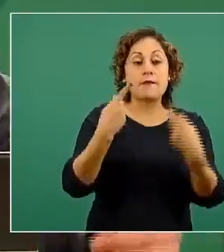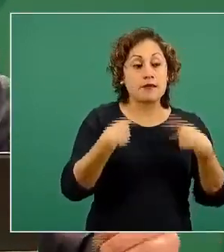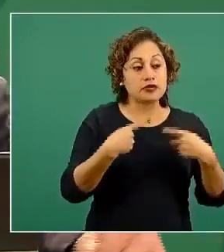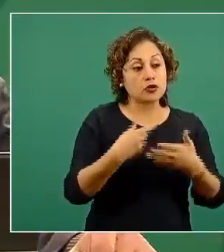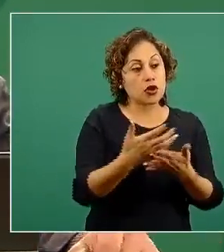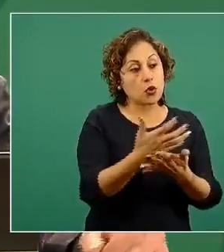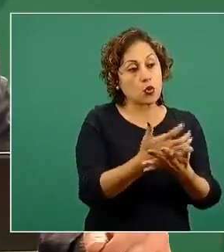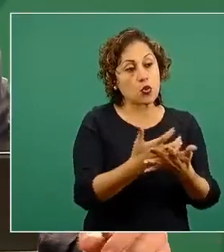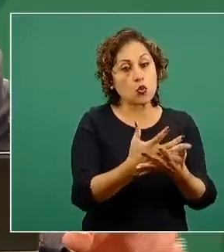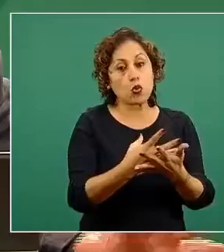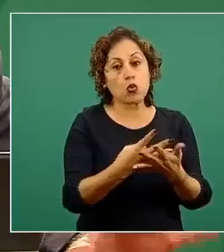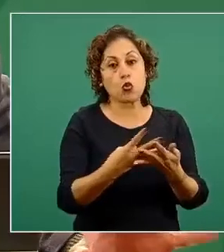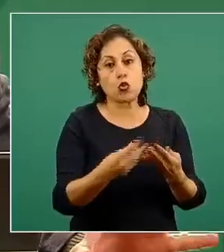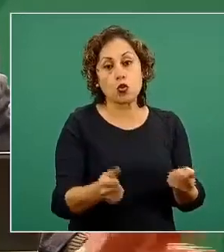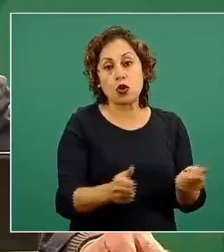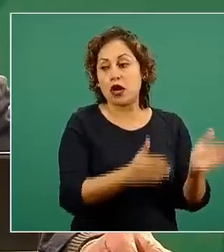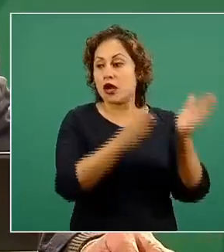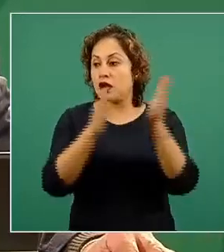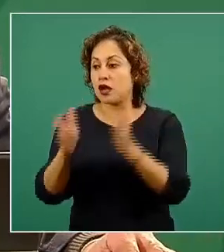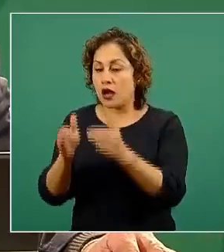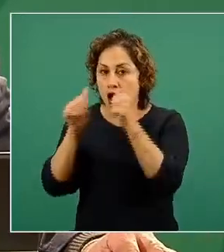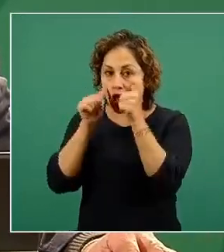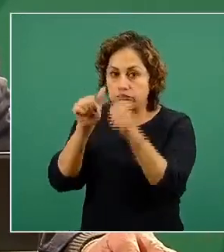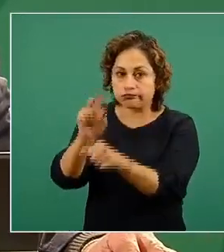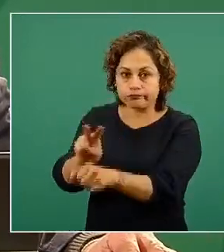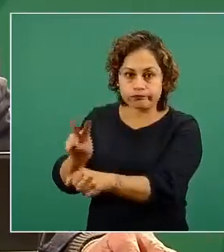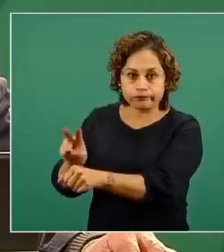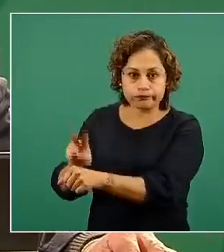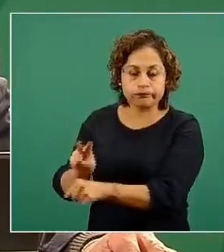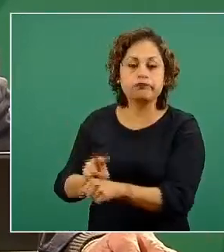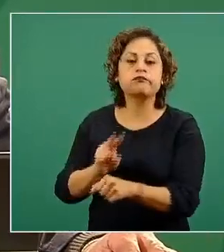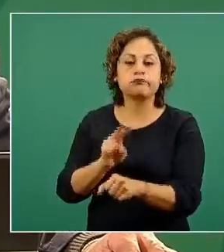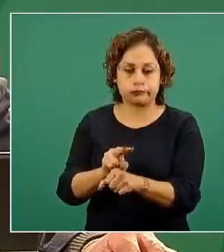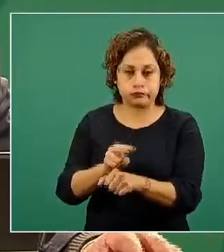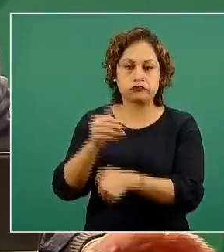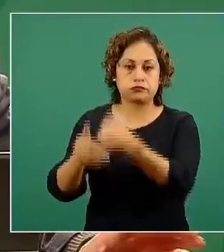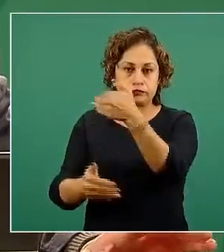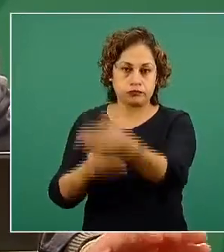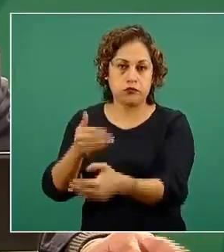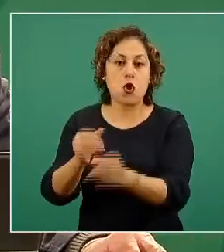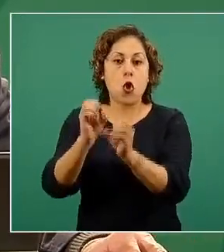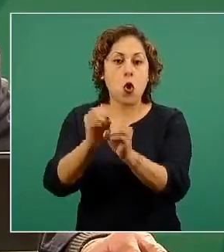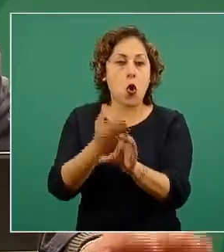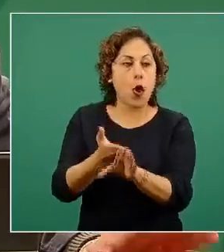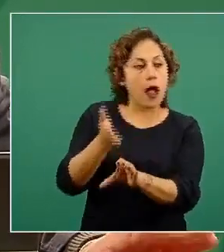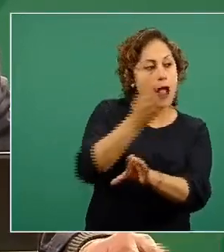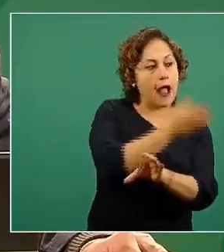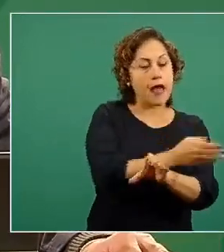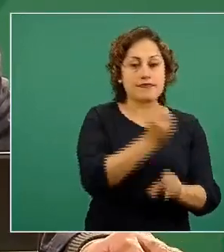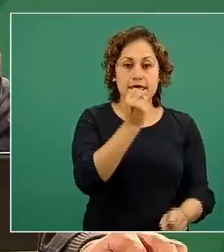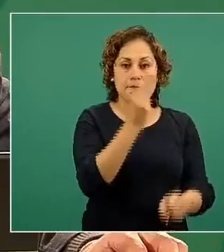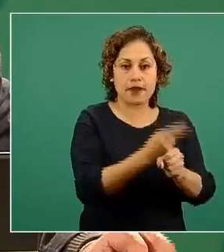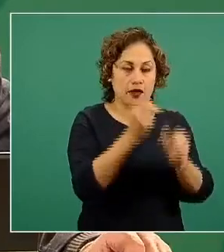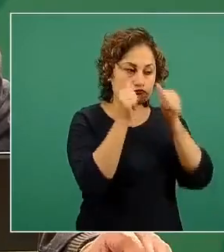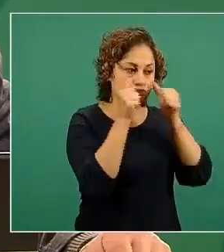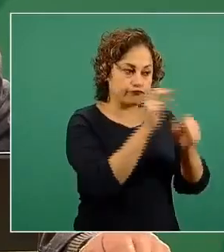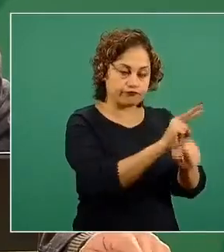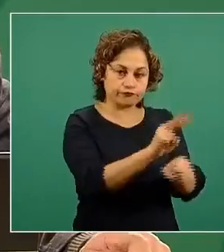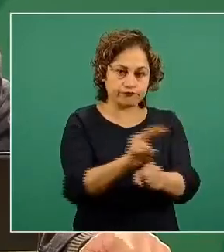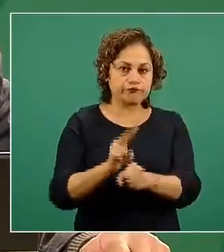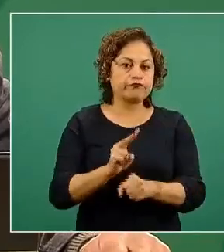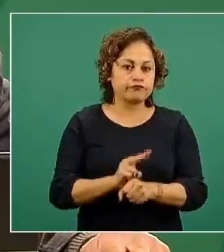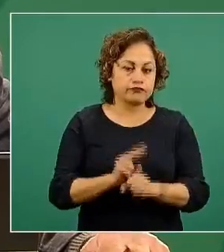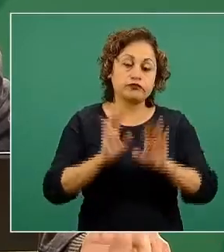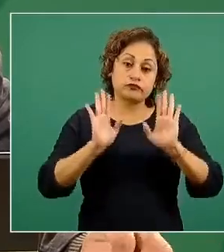o previo, en el momento previo antes de su gravedad, tener este monitoreo continuo. Y estos son realmente la